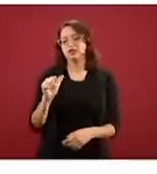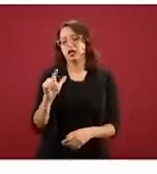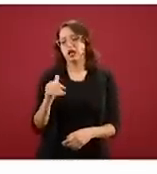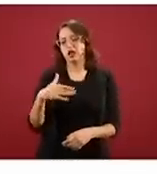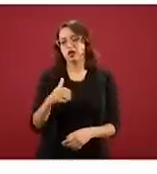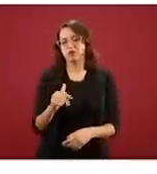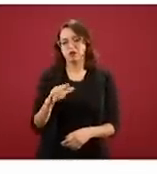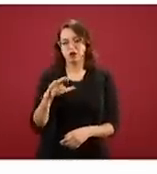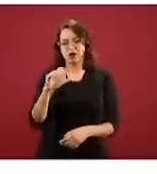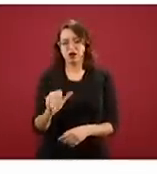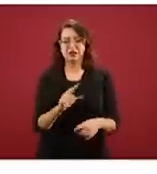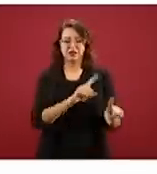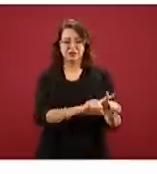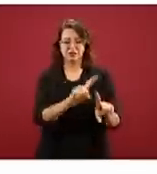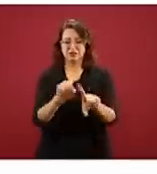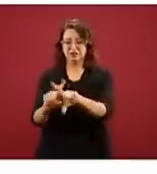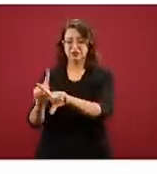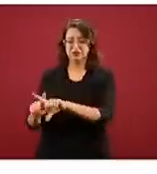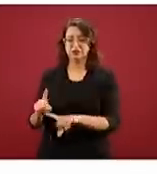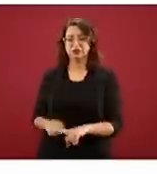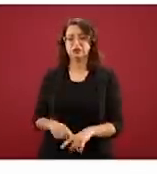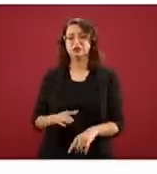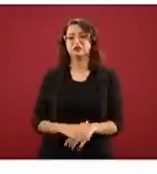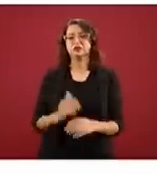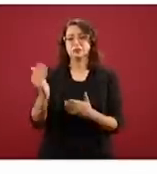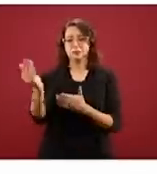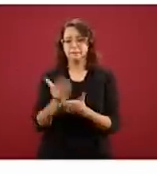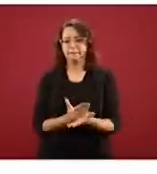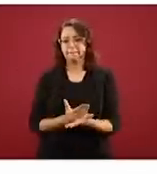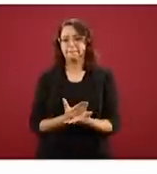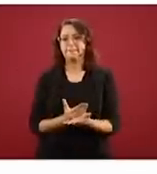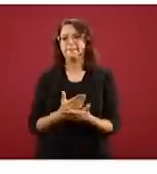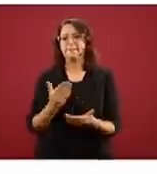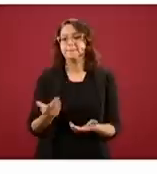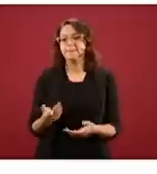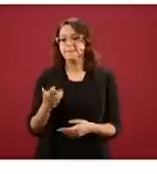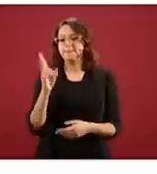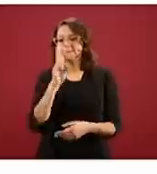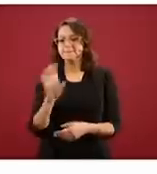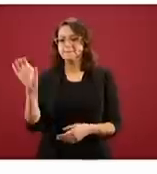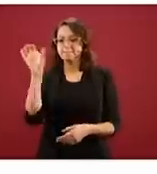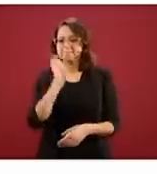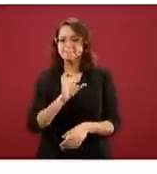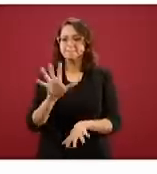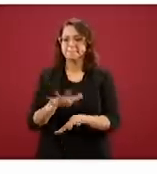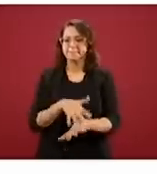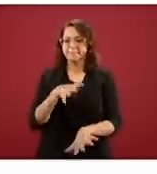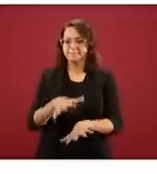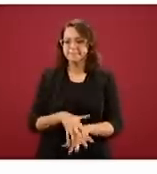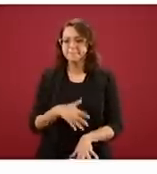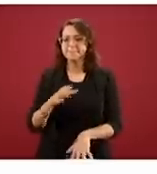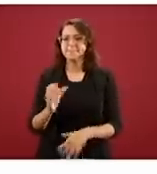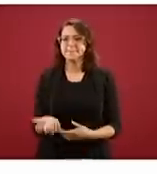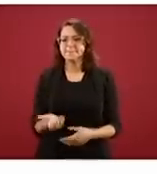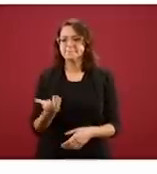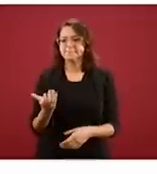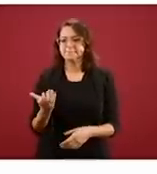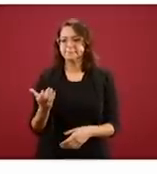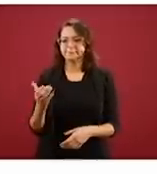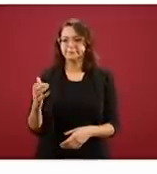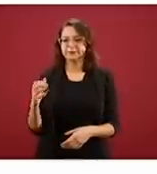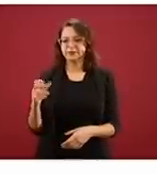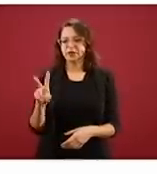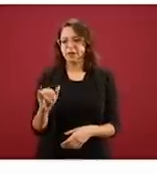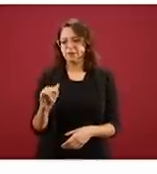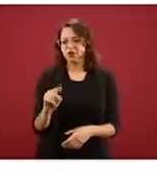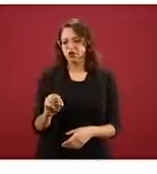aquí están, de menos a más, Chimalhuacán, Venustiano Carranza, Tlalpan, Victoria, Tamaulipas y Guatanejo.